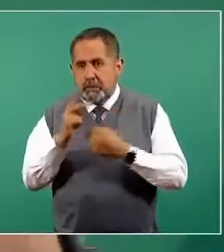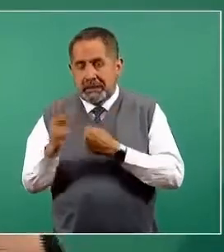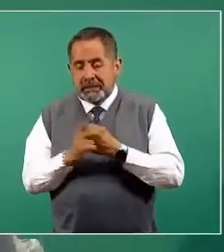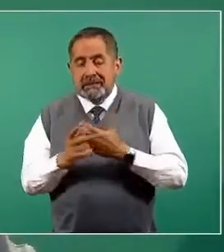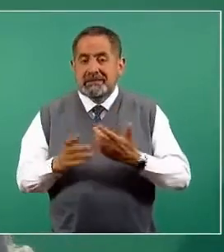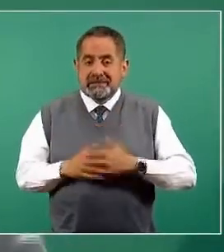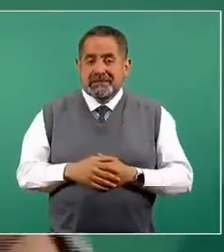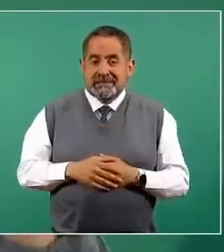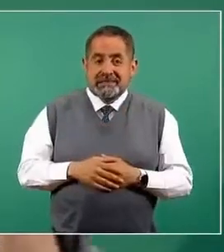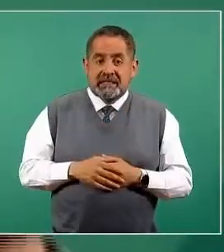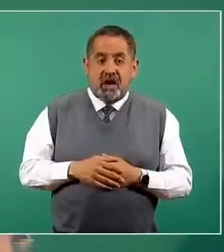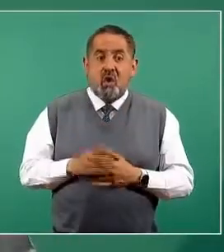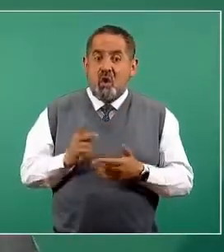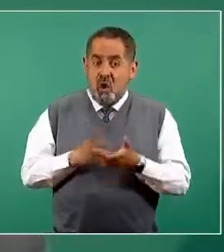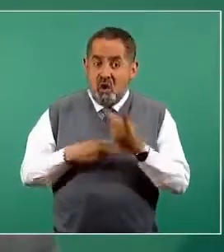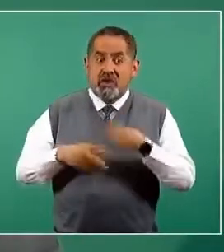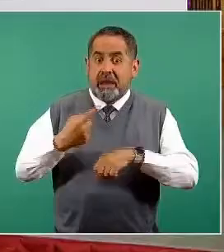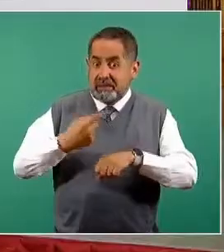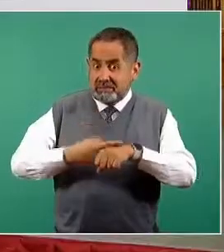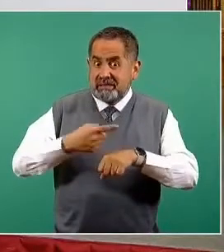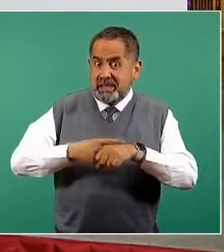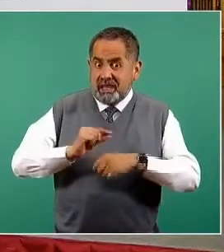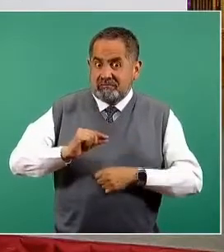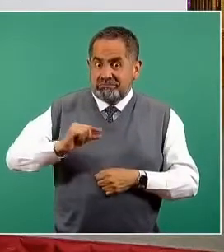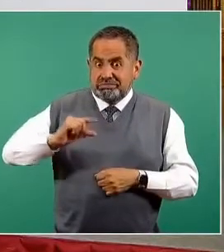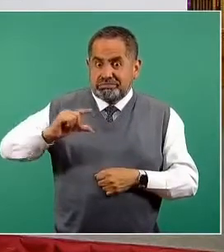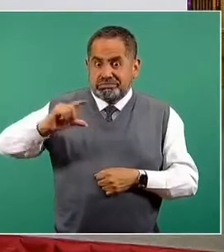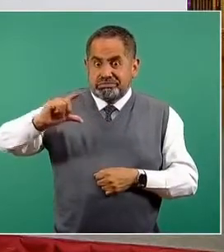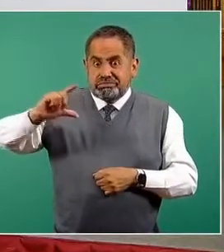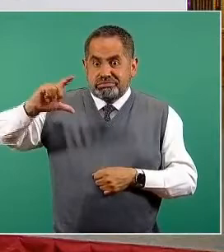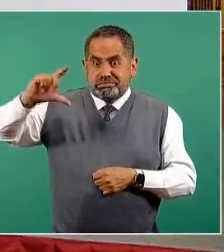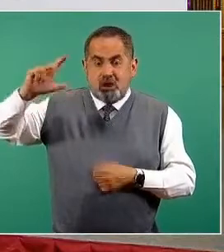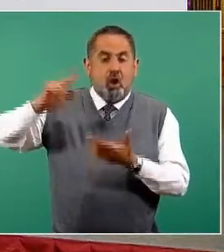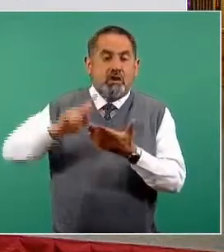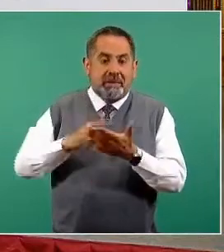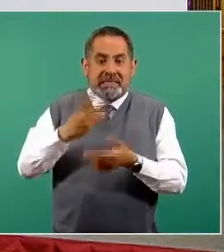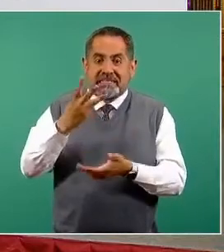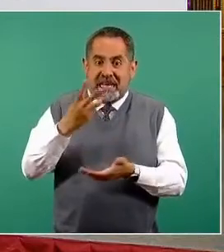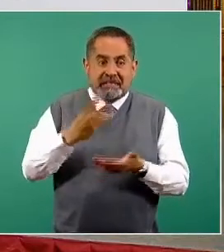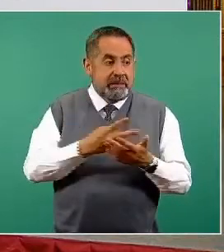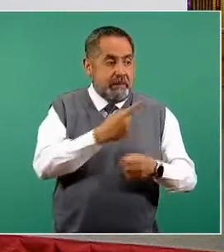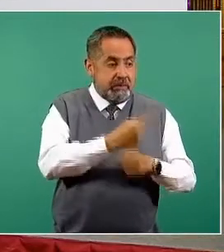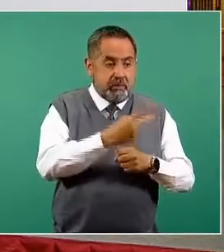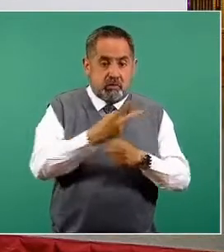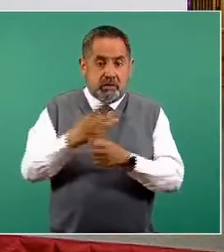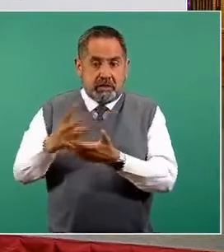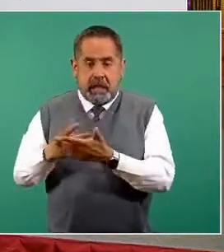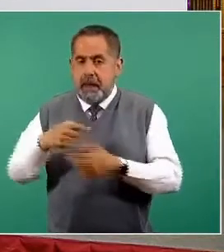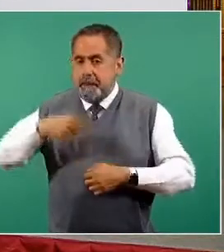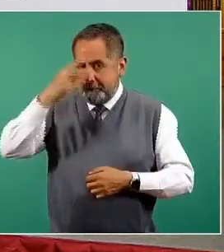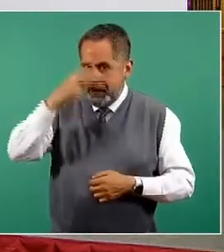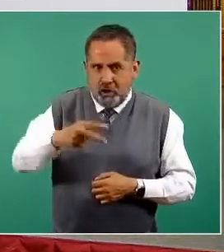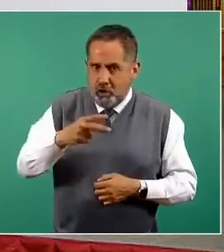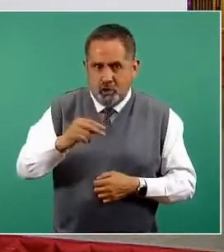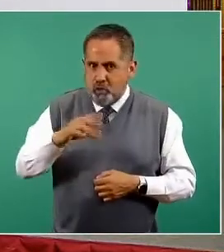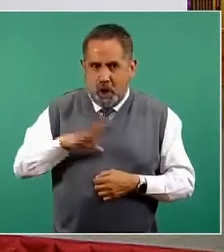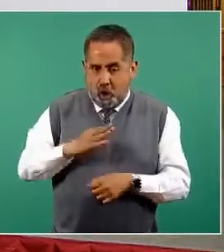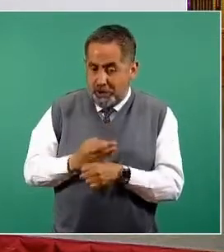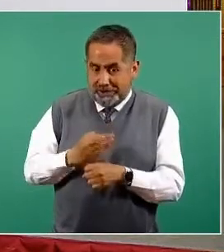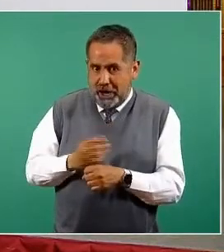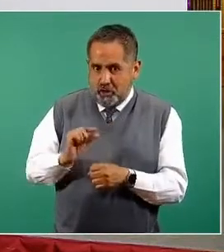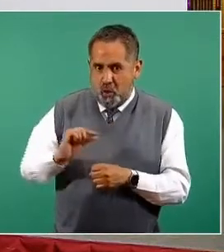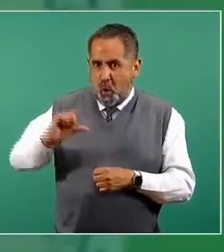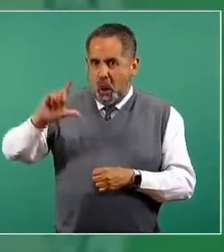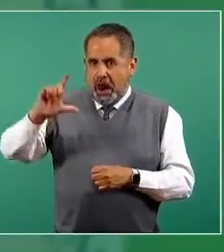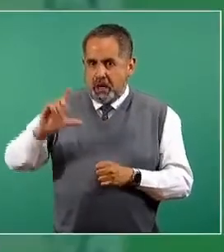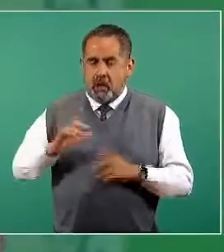se encuentran en una fase ascendente muy importante de la epidemia, en su tercera ola. No es el caso de México, y